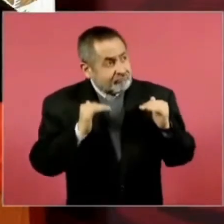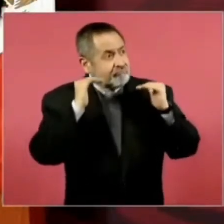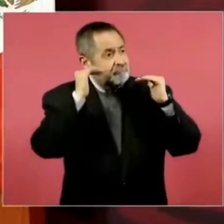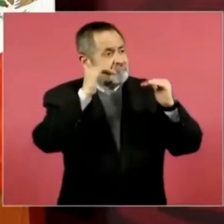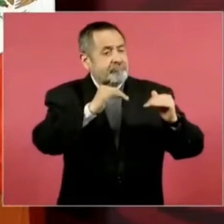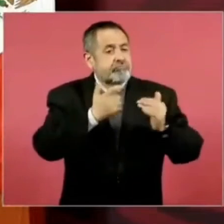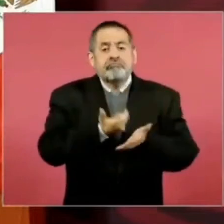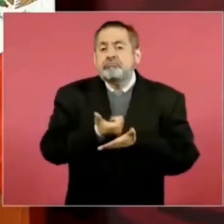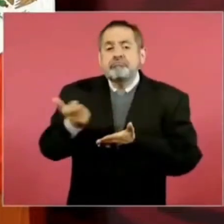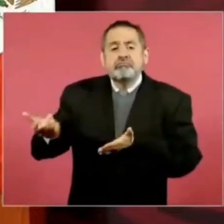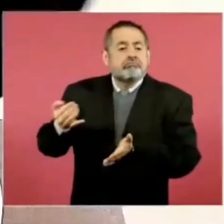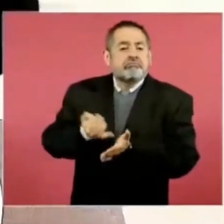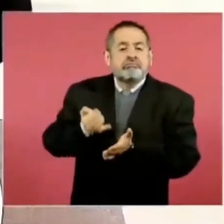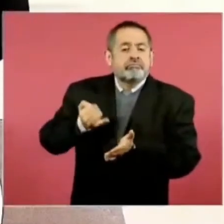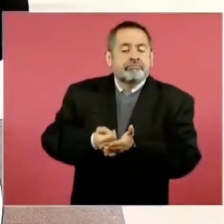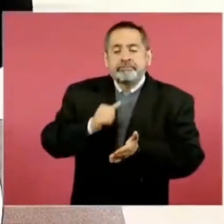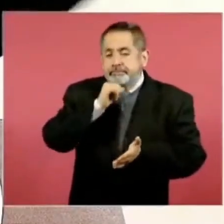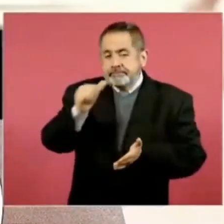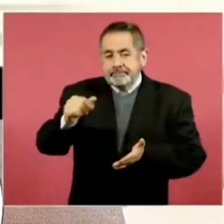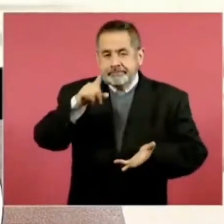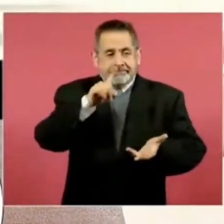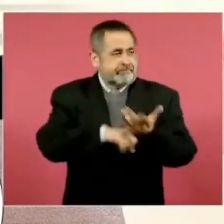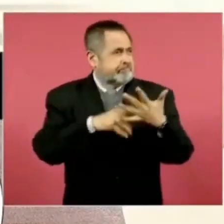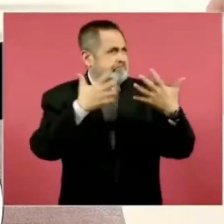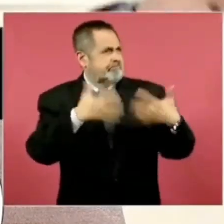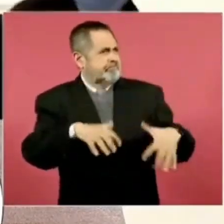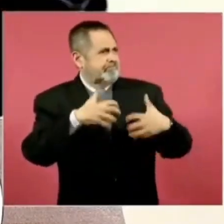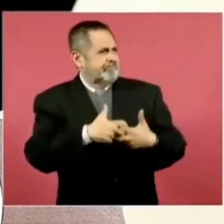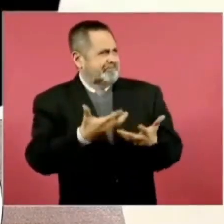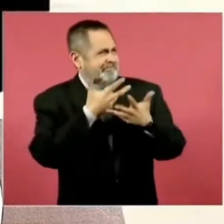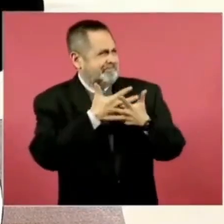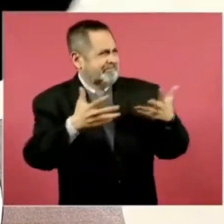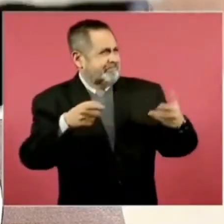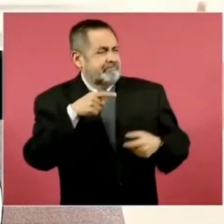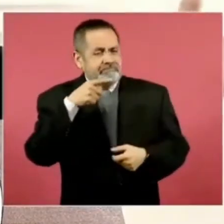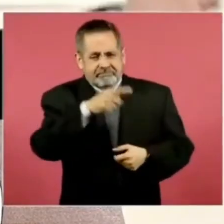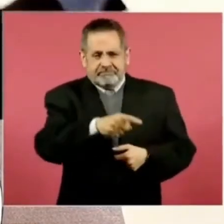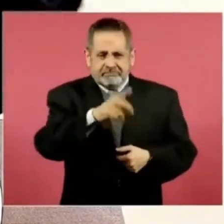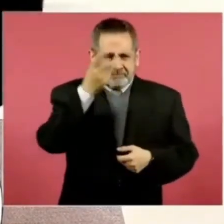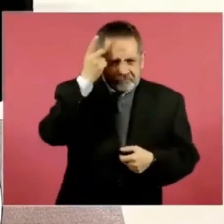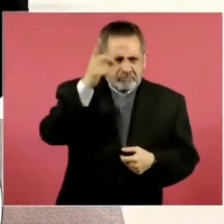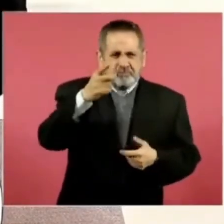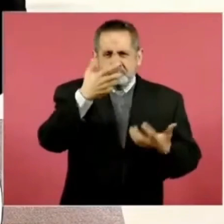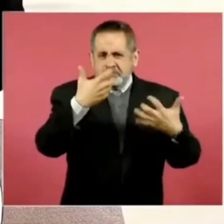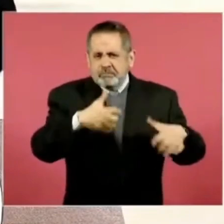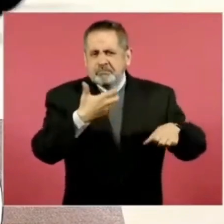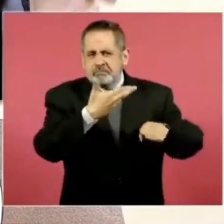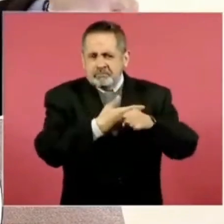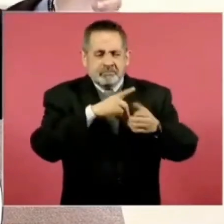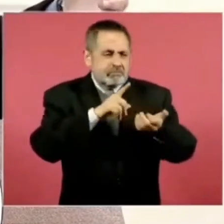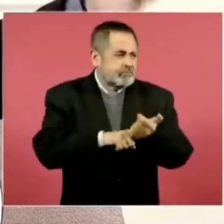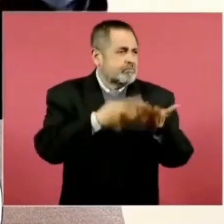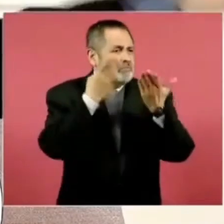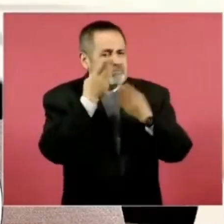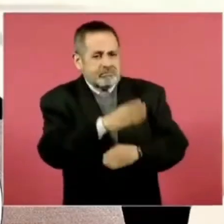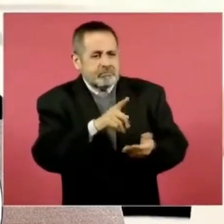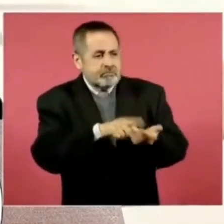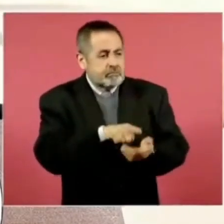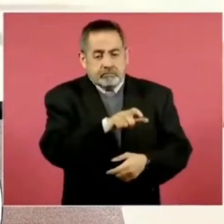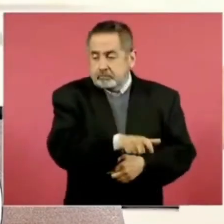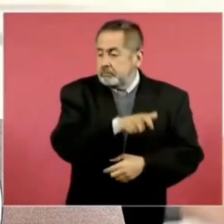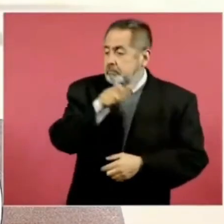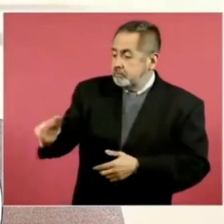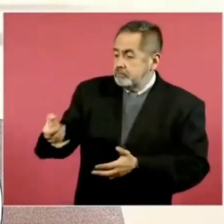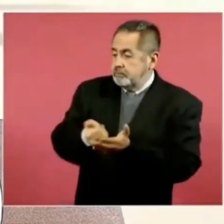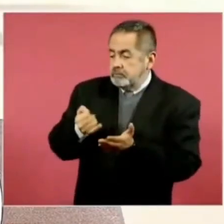los potentados, las grandes corporaciones empresariales, los bancos, no pagaban